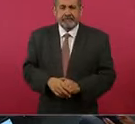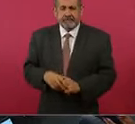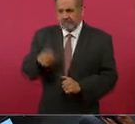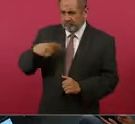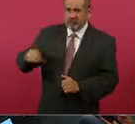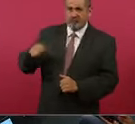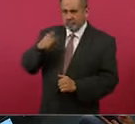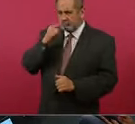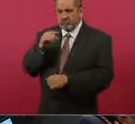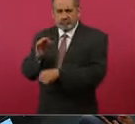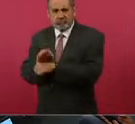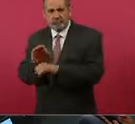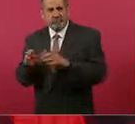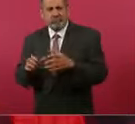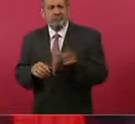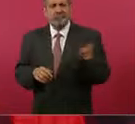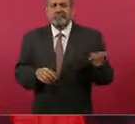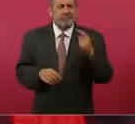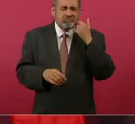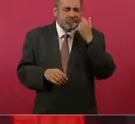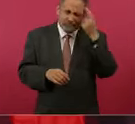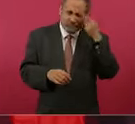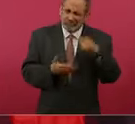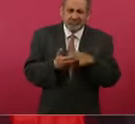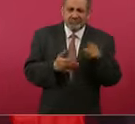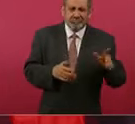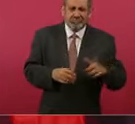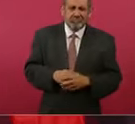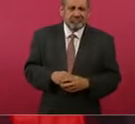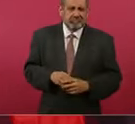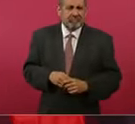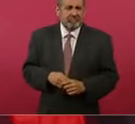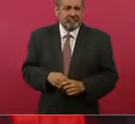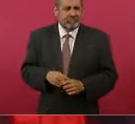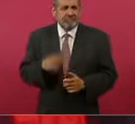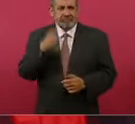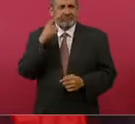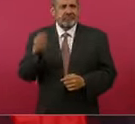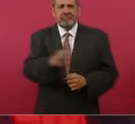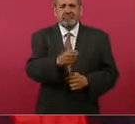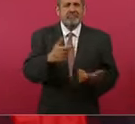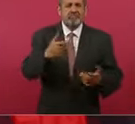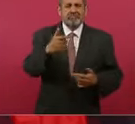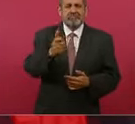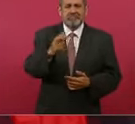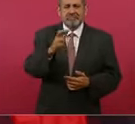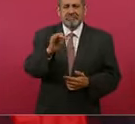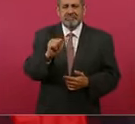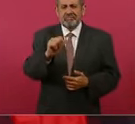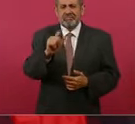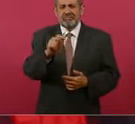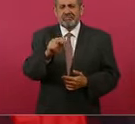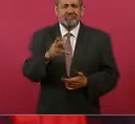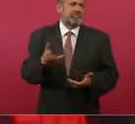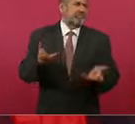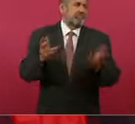protectora de los ciudadanos. No, si no, no hubiese puesto a García Luna,